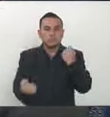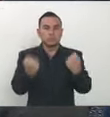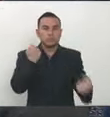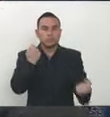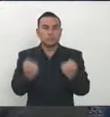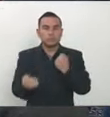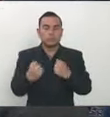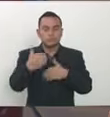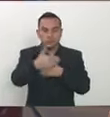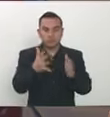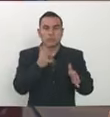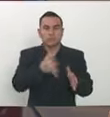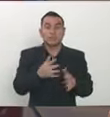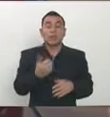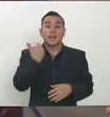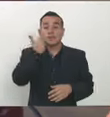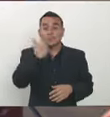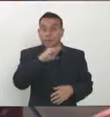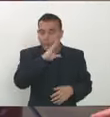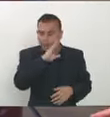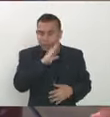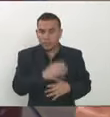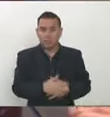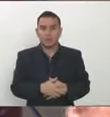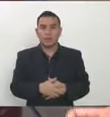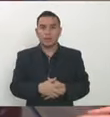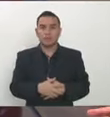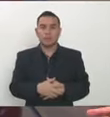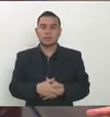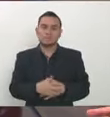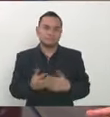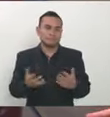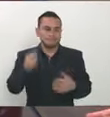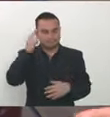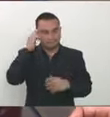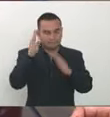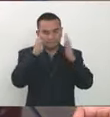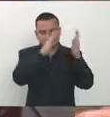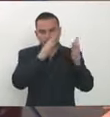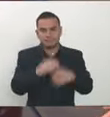personas en cuarentena, los enfermos que tengamos, obviamente,